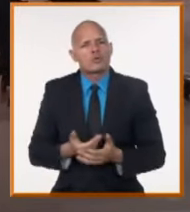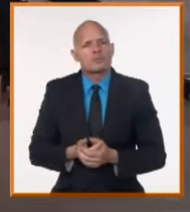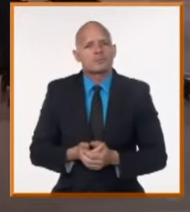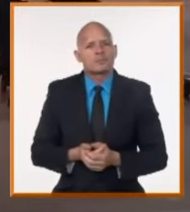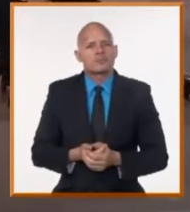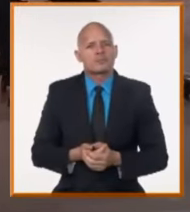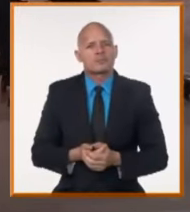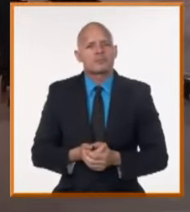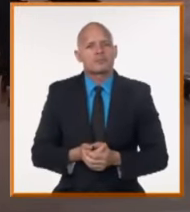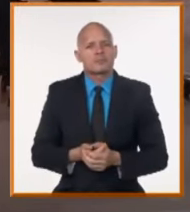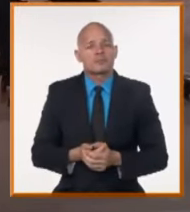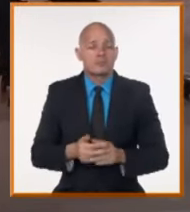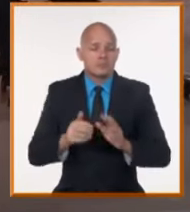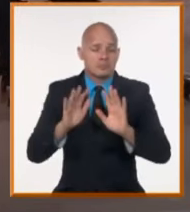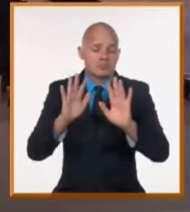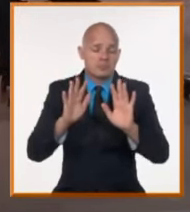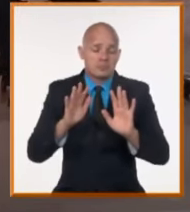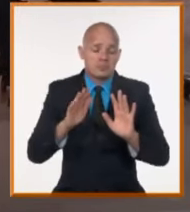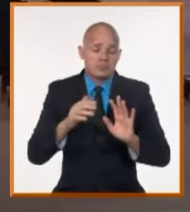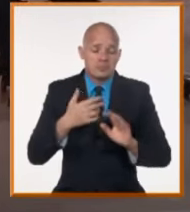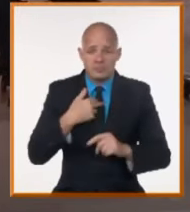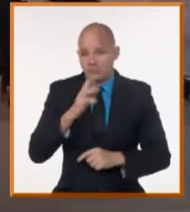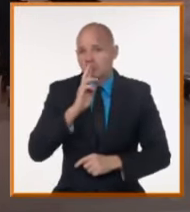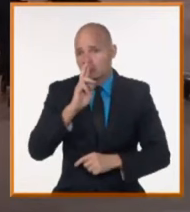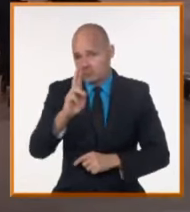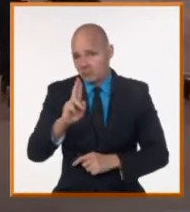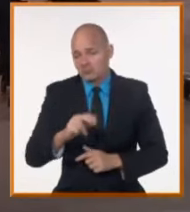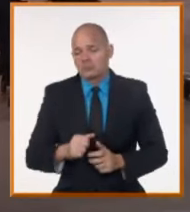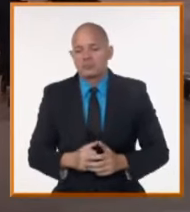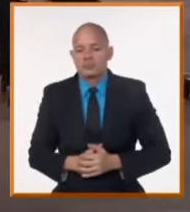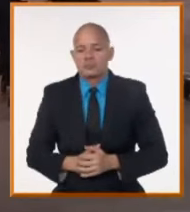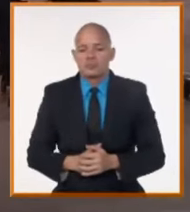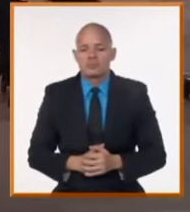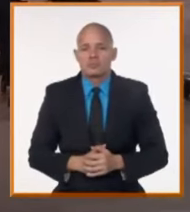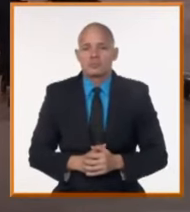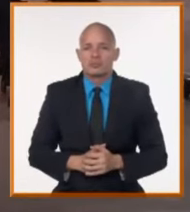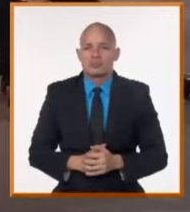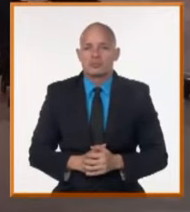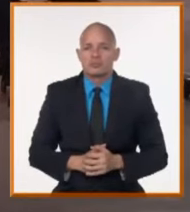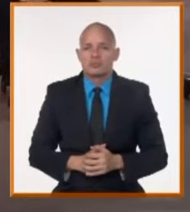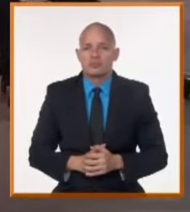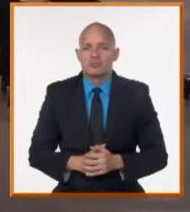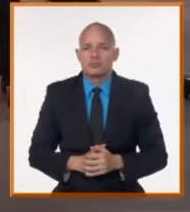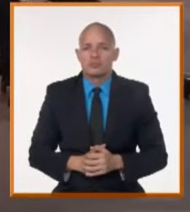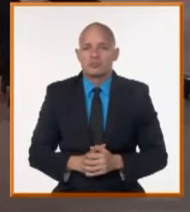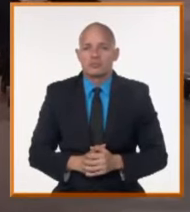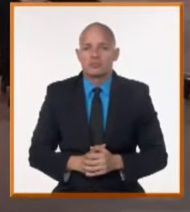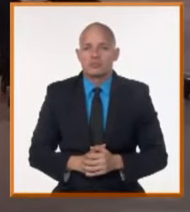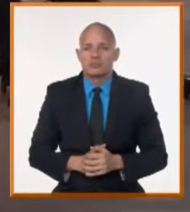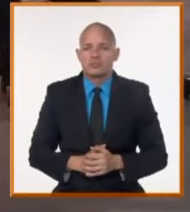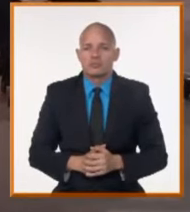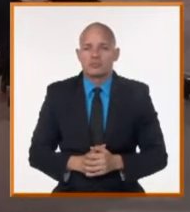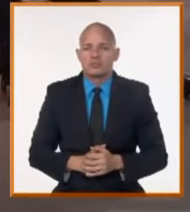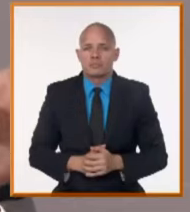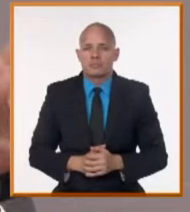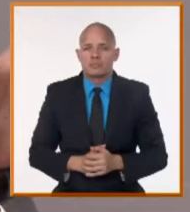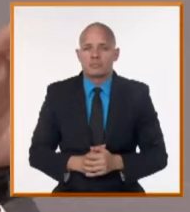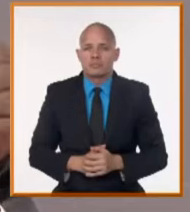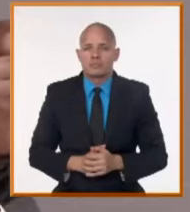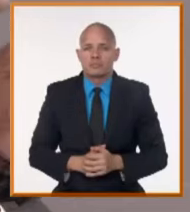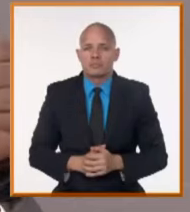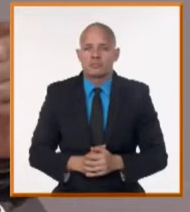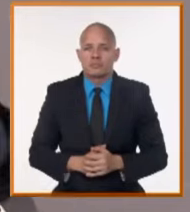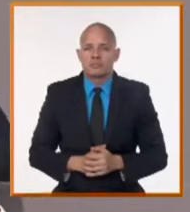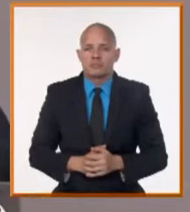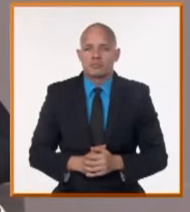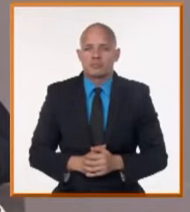no sé si es un poco atrevido e iconoclasta decir esto, pero quizás si Elier ampliara su